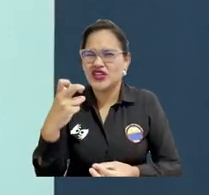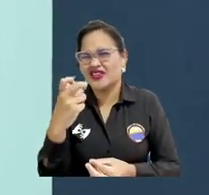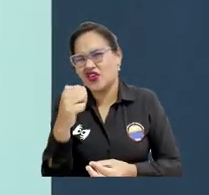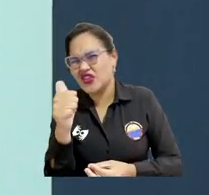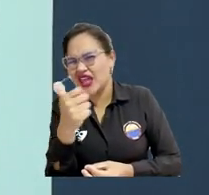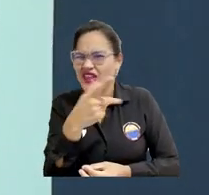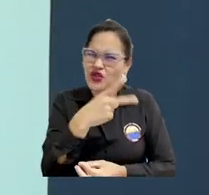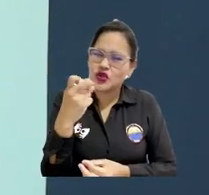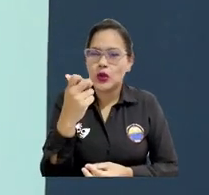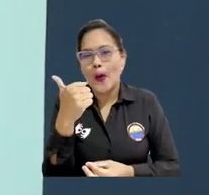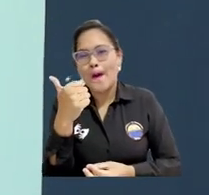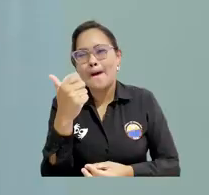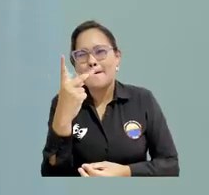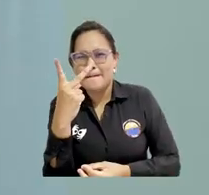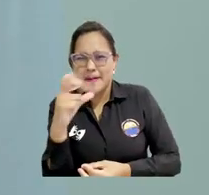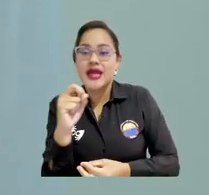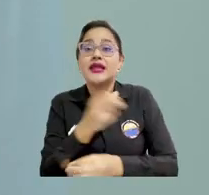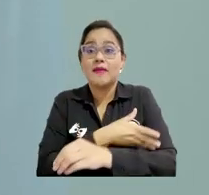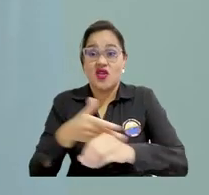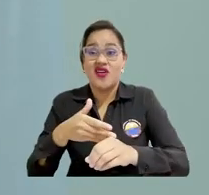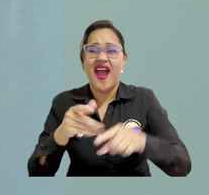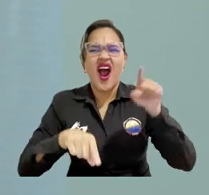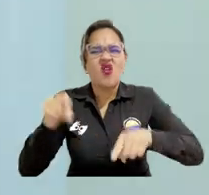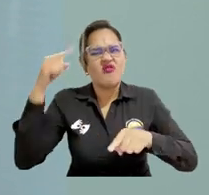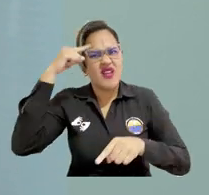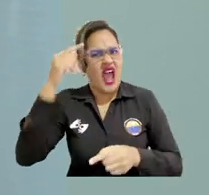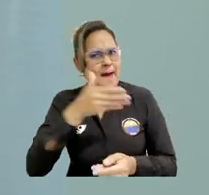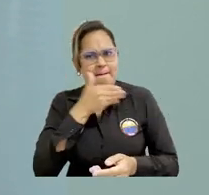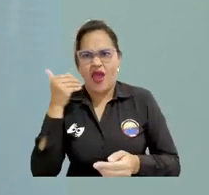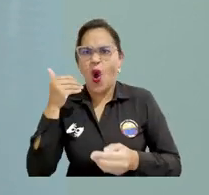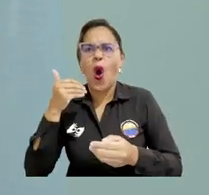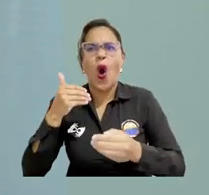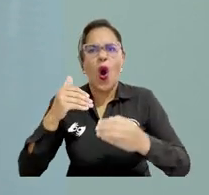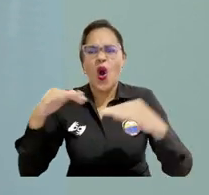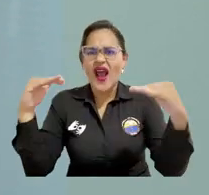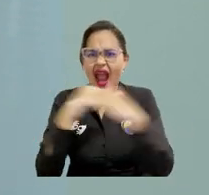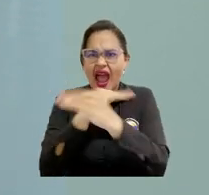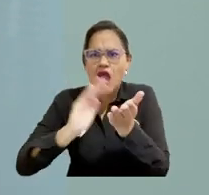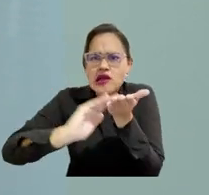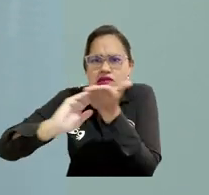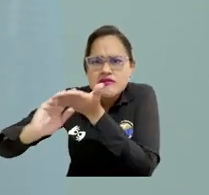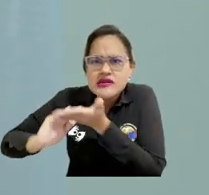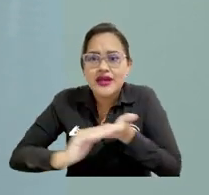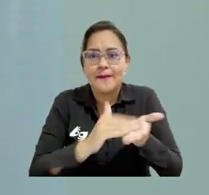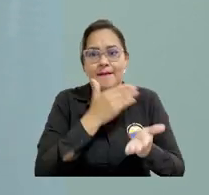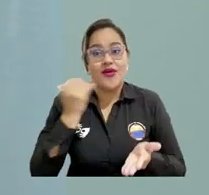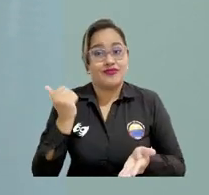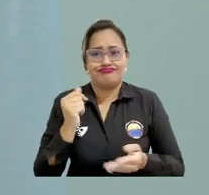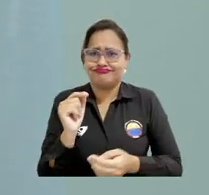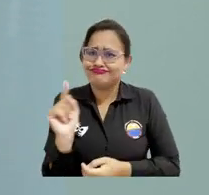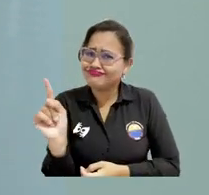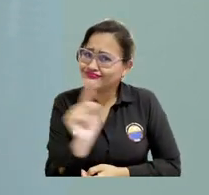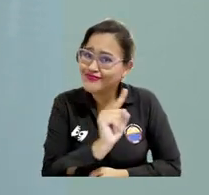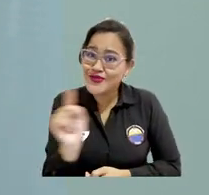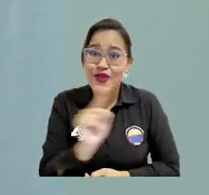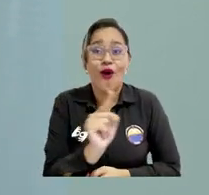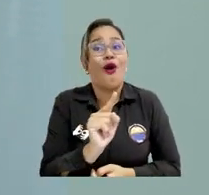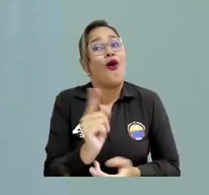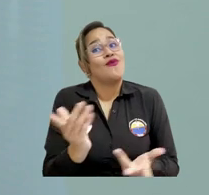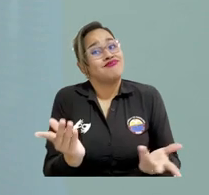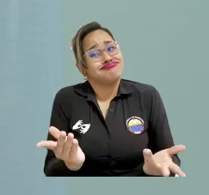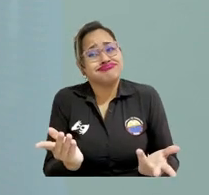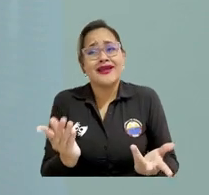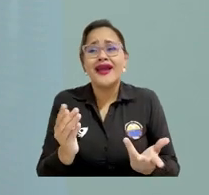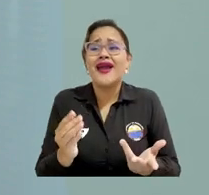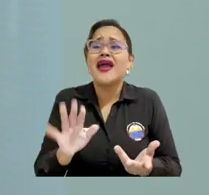210, 220 millones de pesos. Cualquiera diría era mejor pavimentar un pedacito de calle. No, el ladrillo tal vez en el